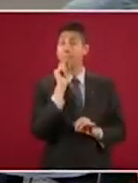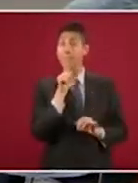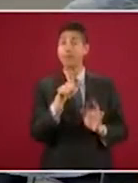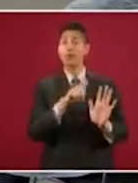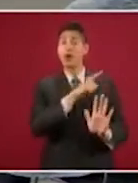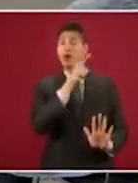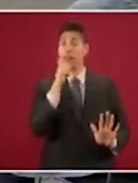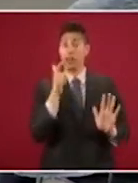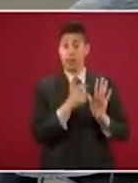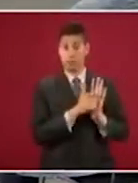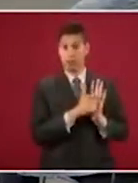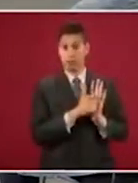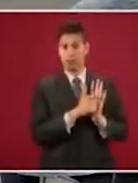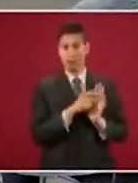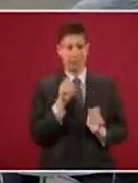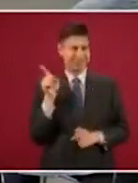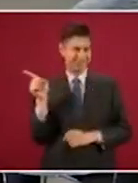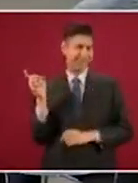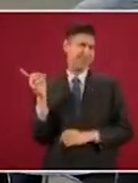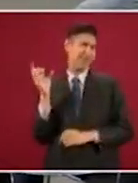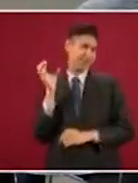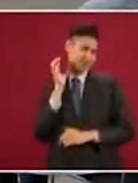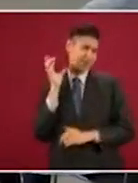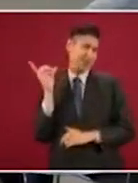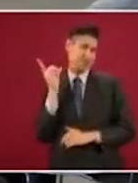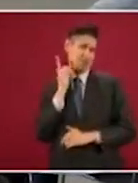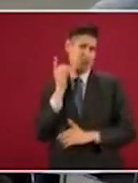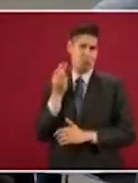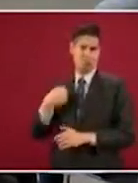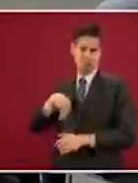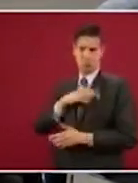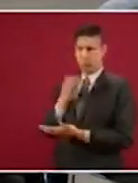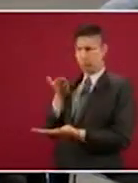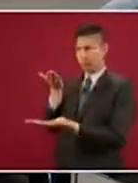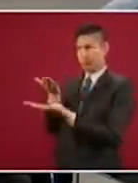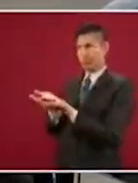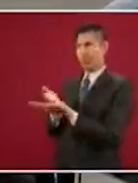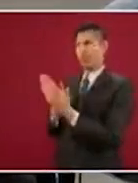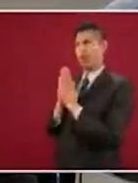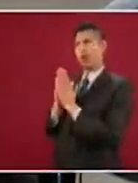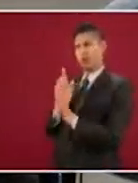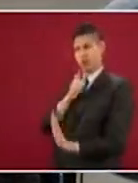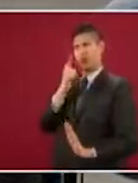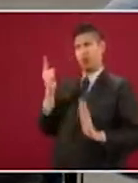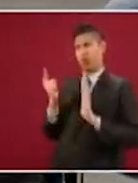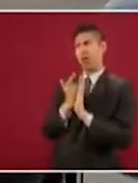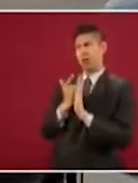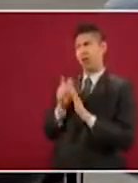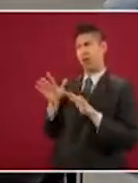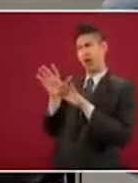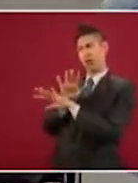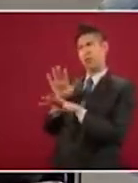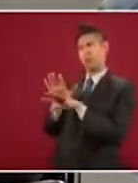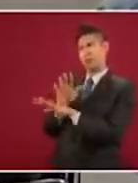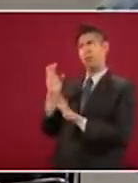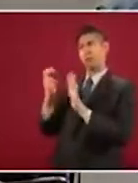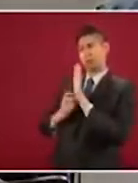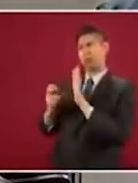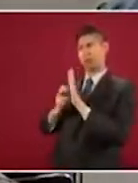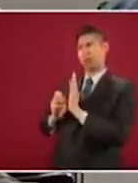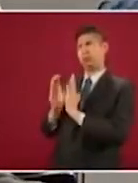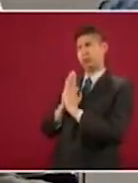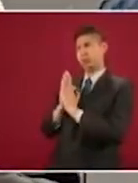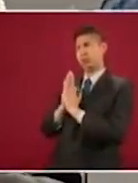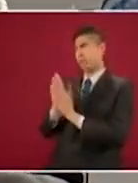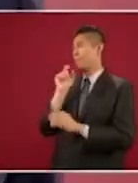reforma a la Cámara de Diputados para que se autorice que